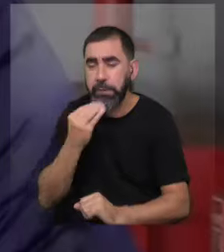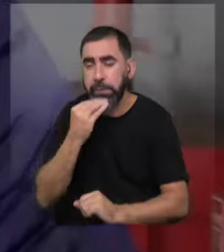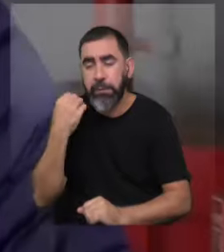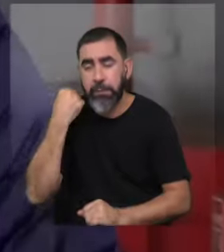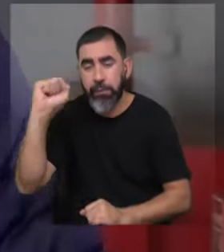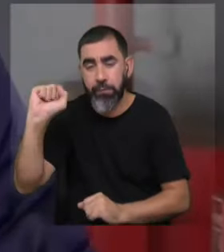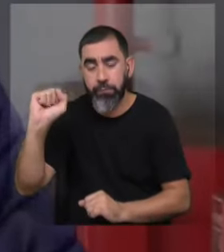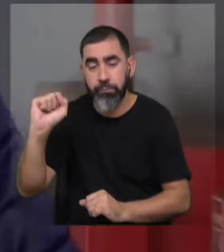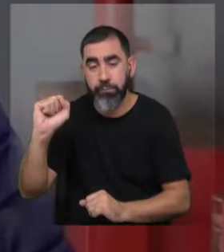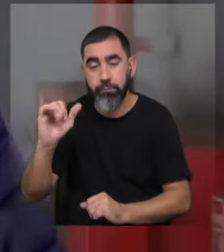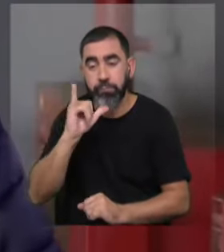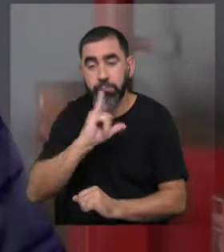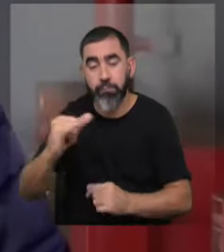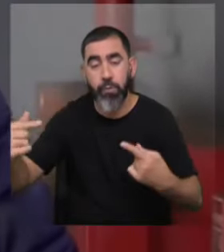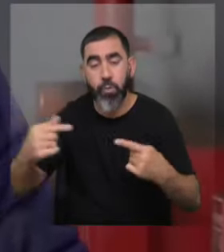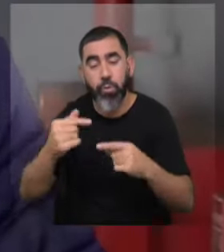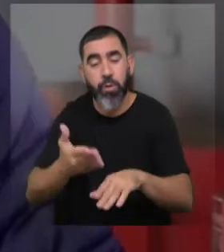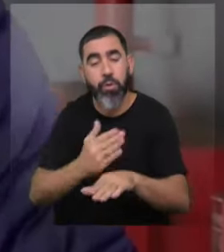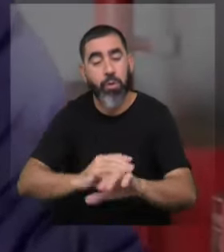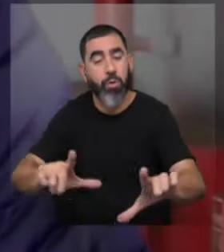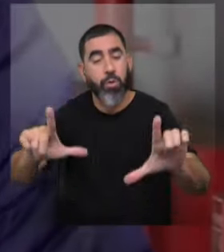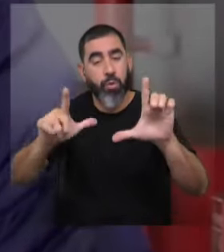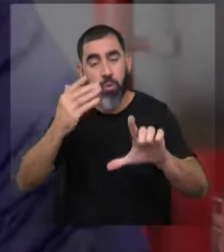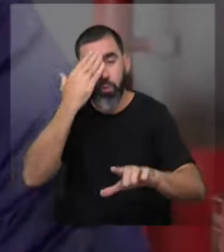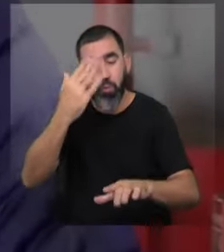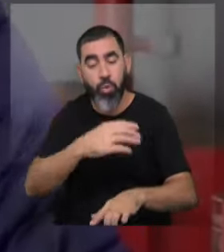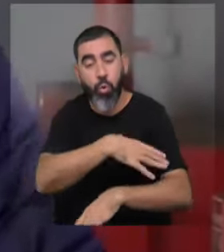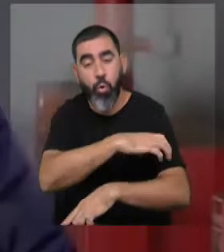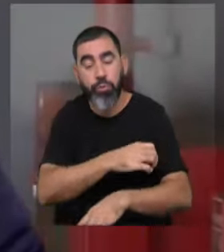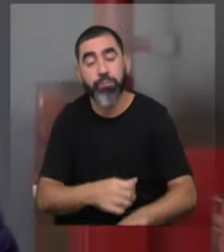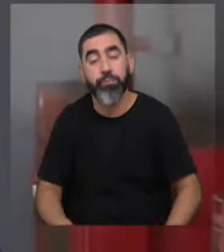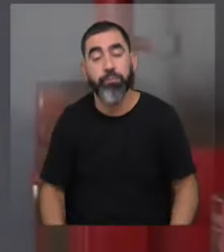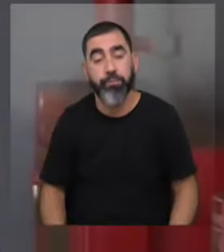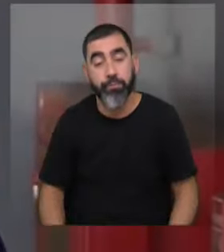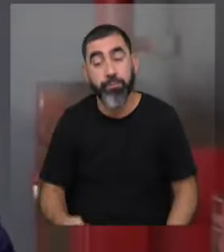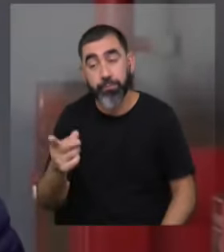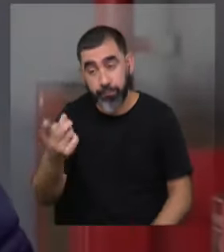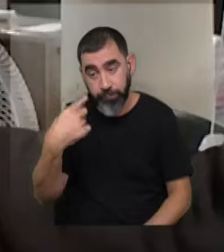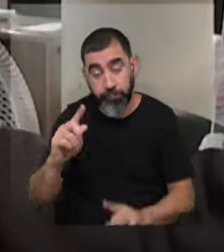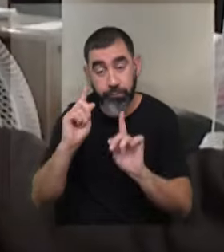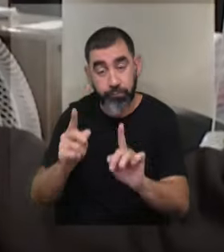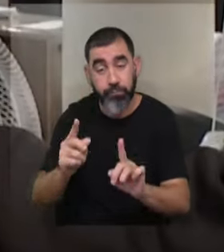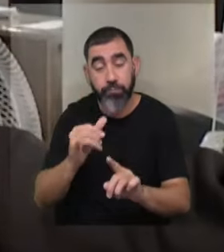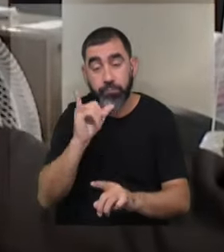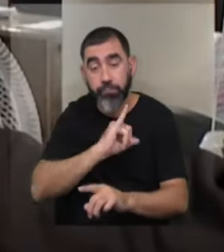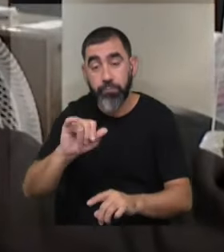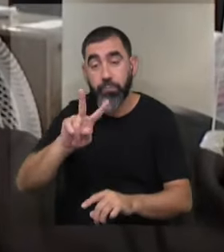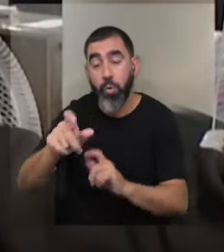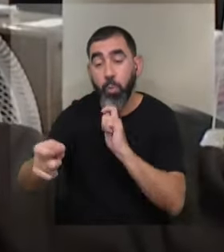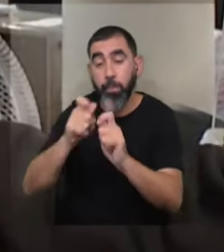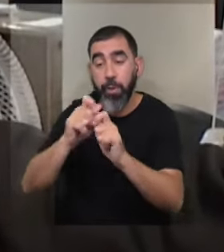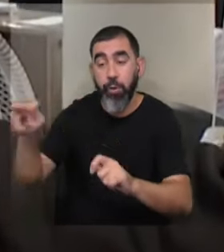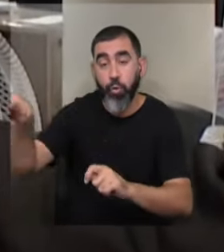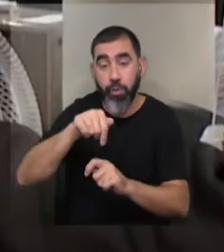delito en la denuncia contra el precandidato Frente Amplista. Por esta denuncia también, esta causa, fueron citados dos